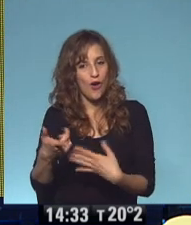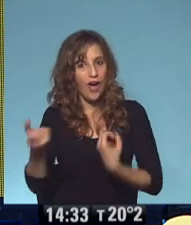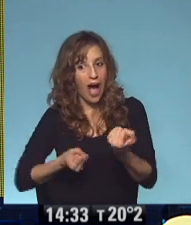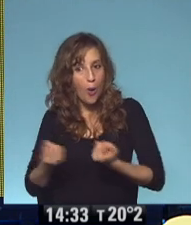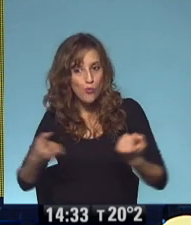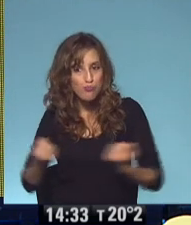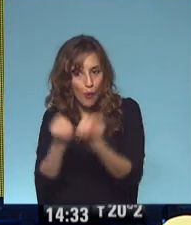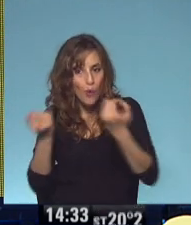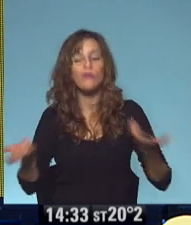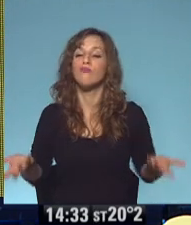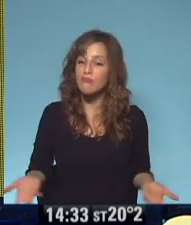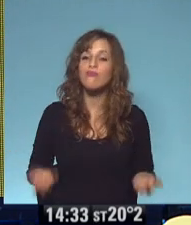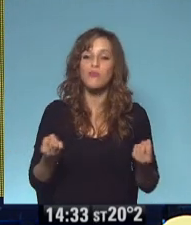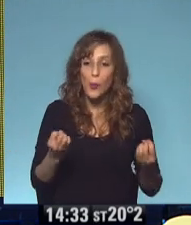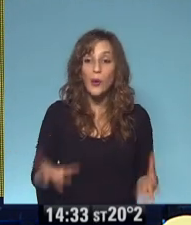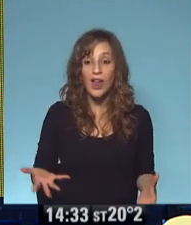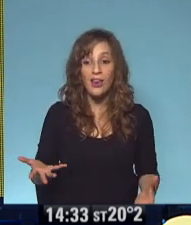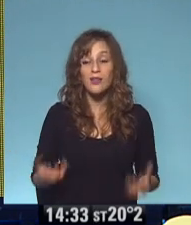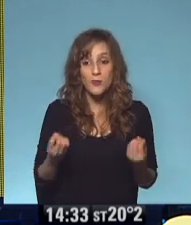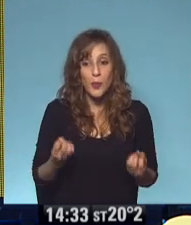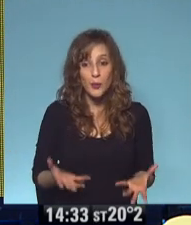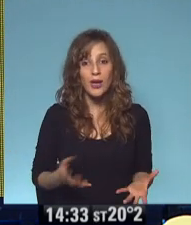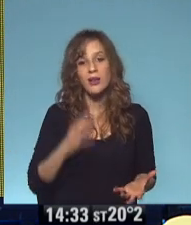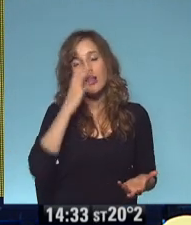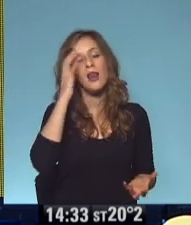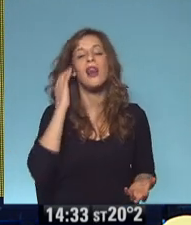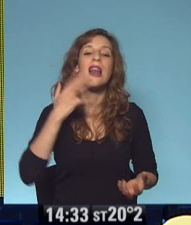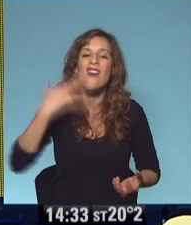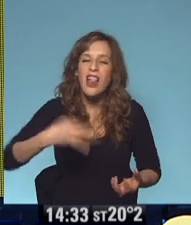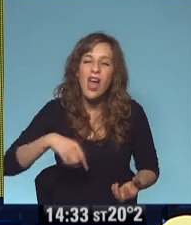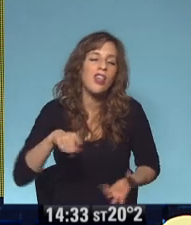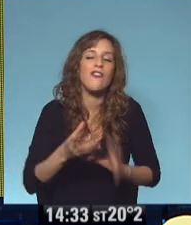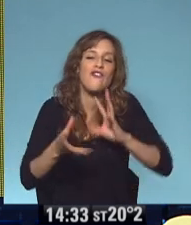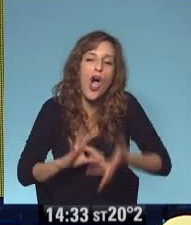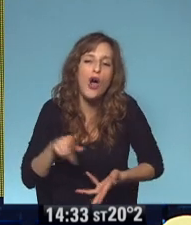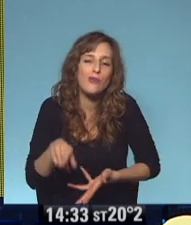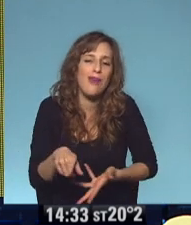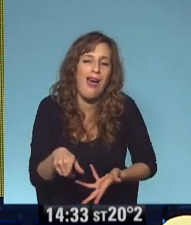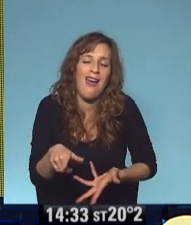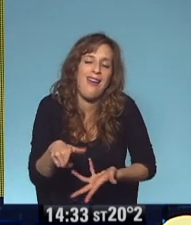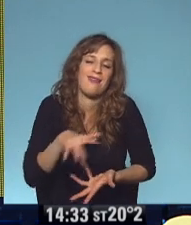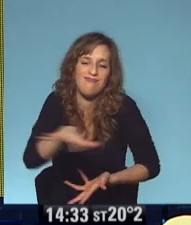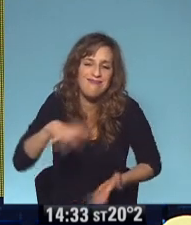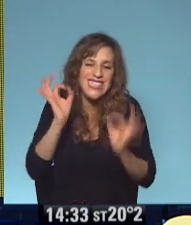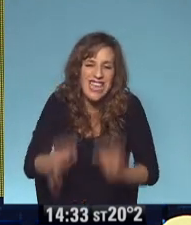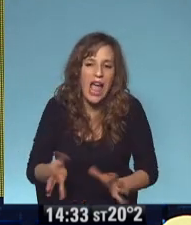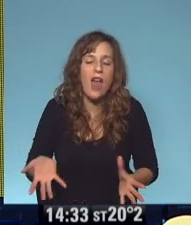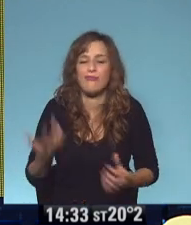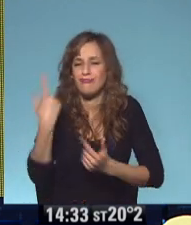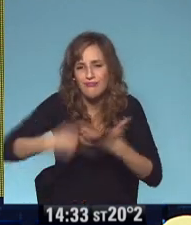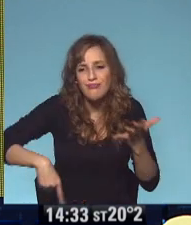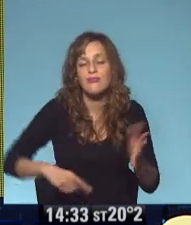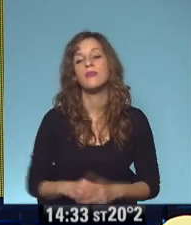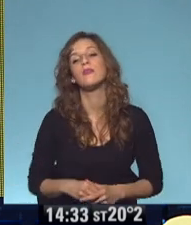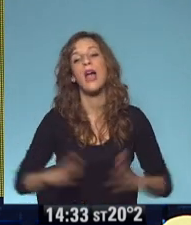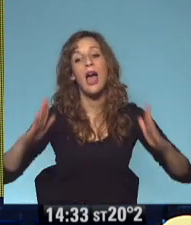camino súper largo, pero llegó a los autitos chocadores. Podemos buscar muchas formas para ir a otros lugares del parque. En casa